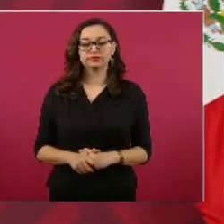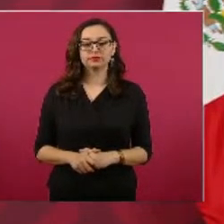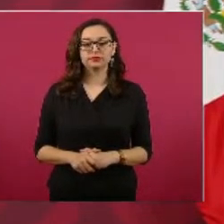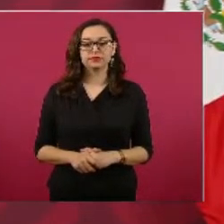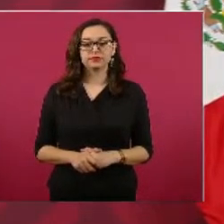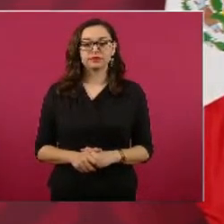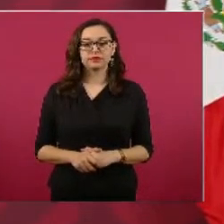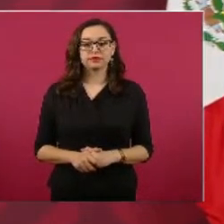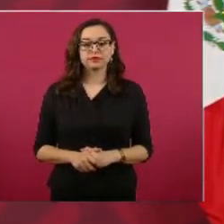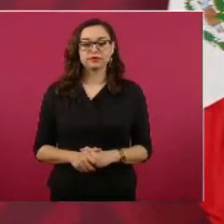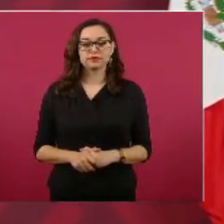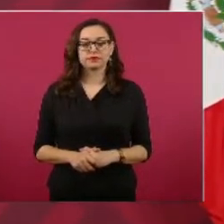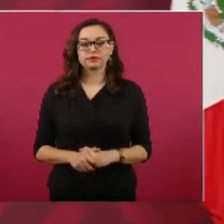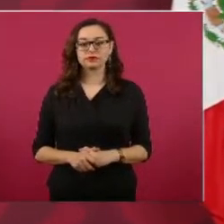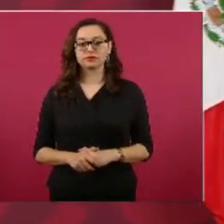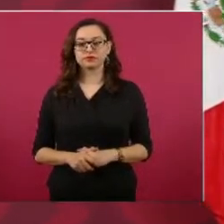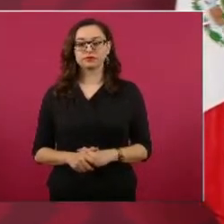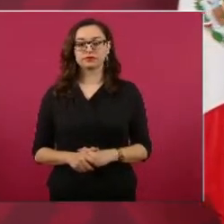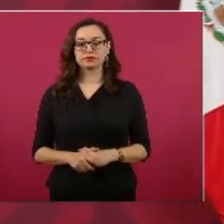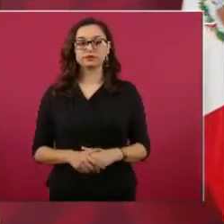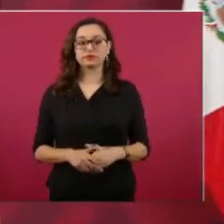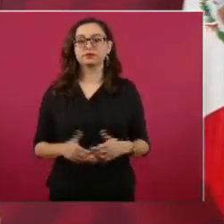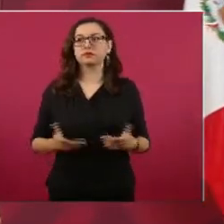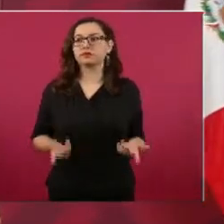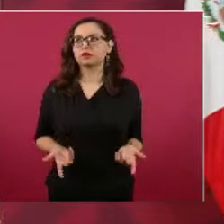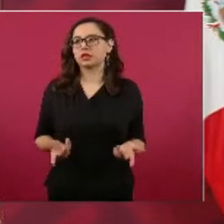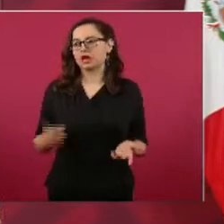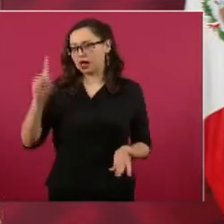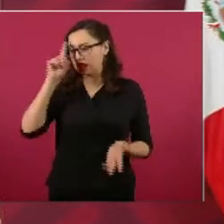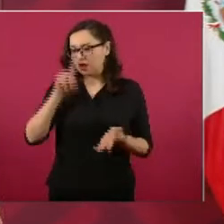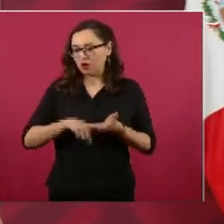porque nos llevan a jubilados